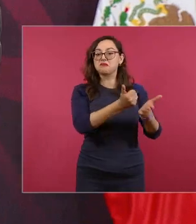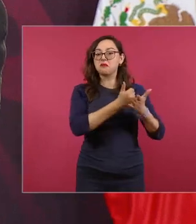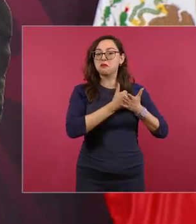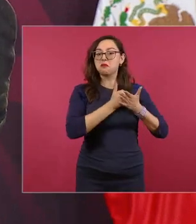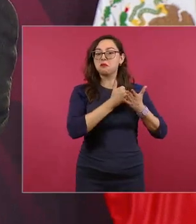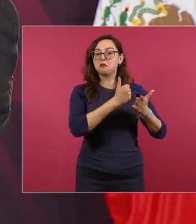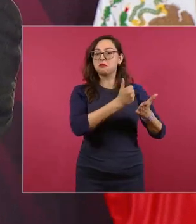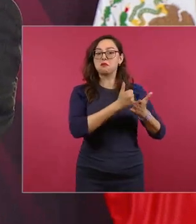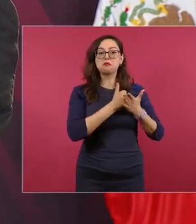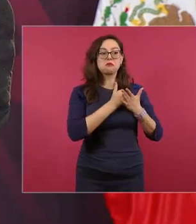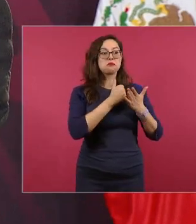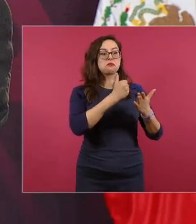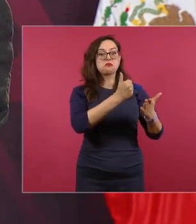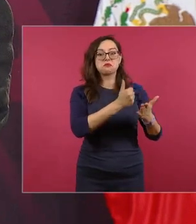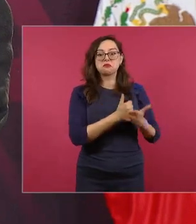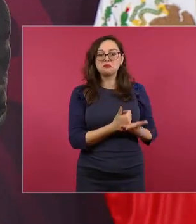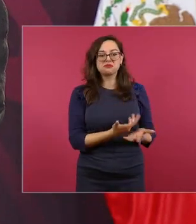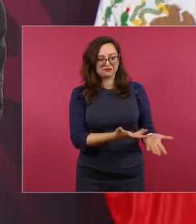pues para